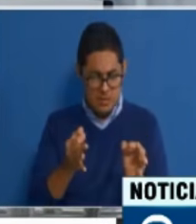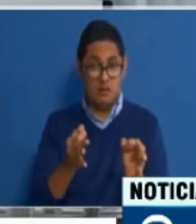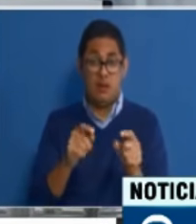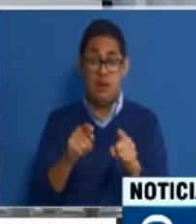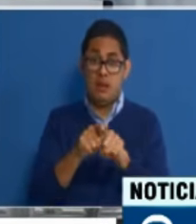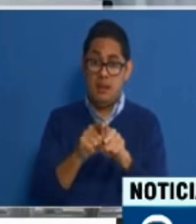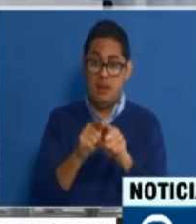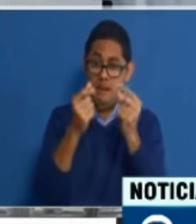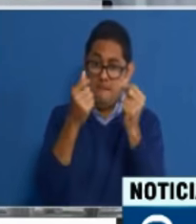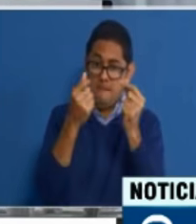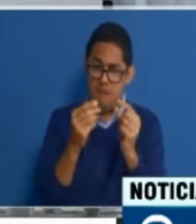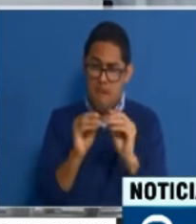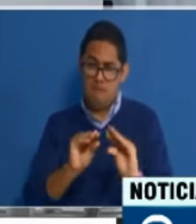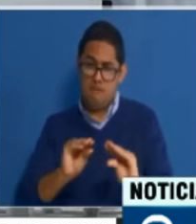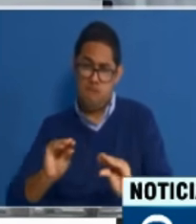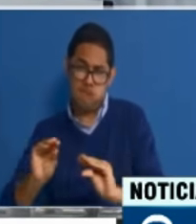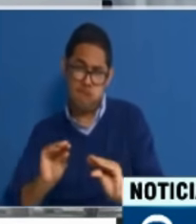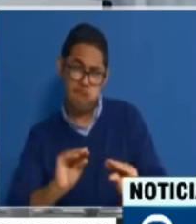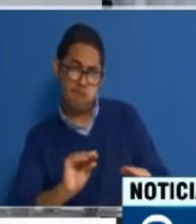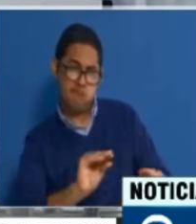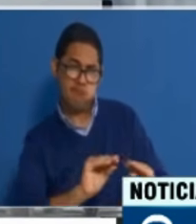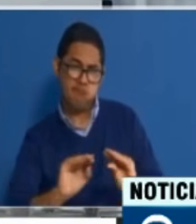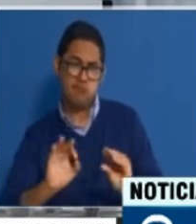y de la manera más eficiente.